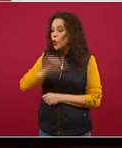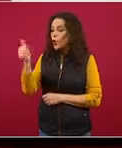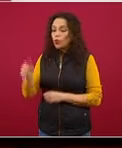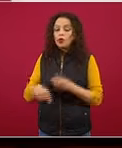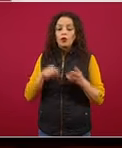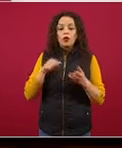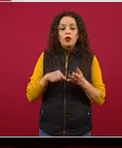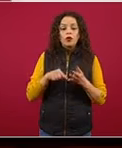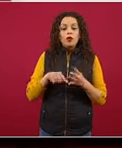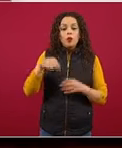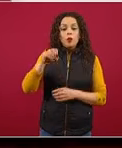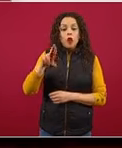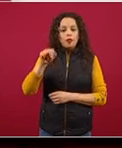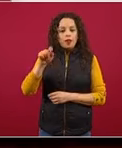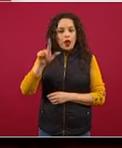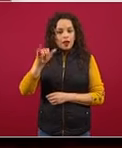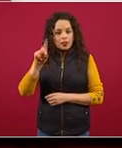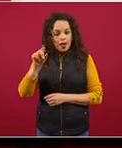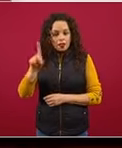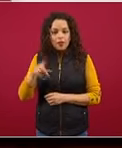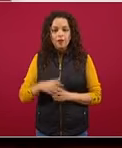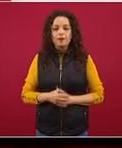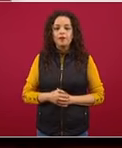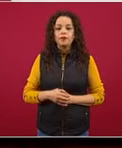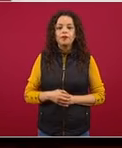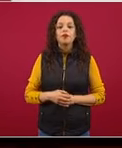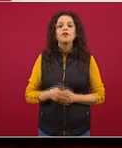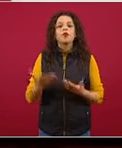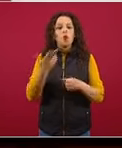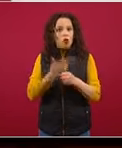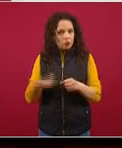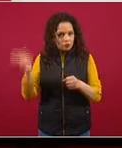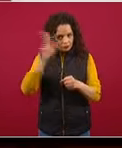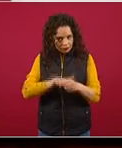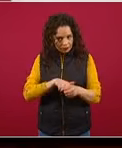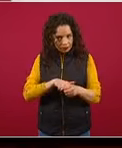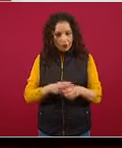la tendencia de los casos hospitalizados,